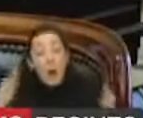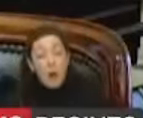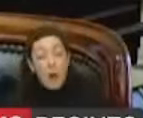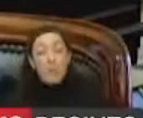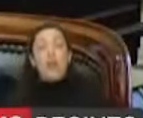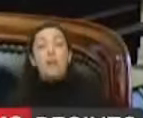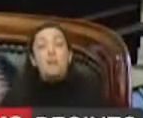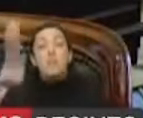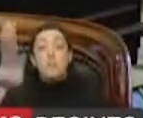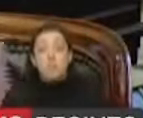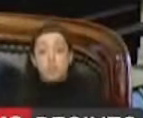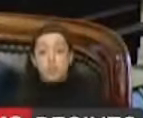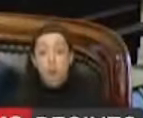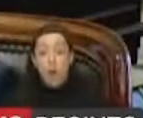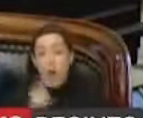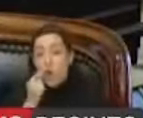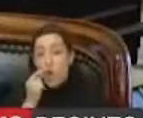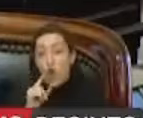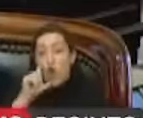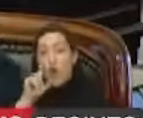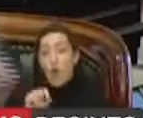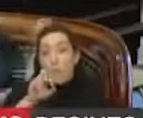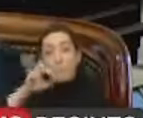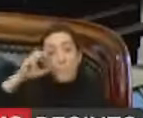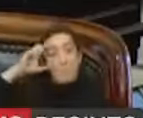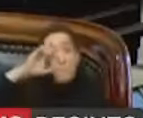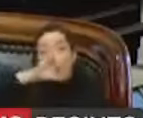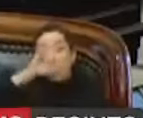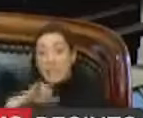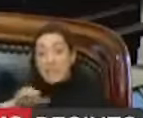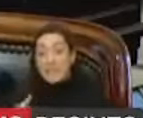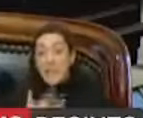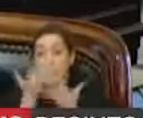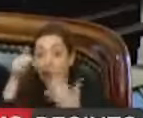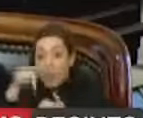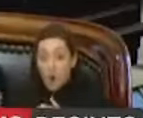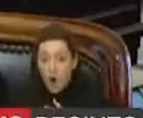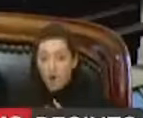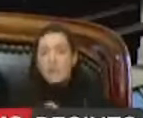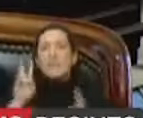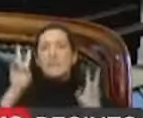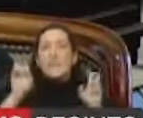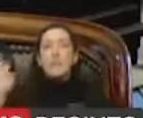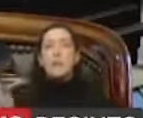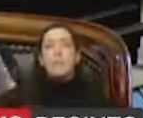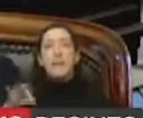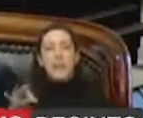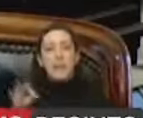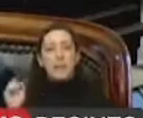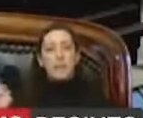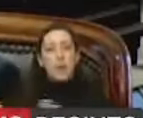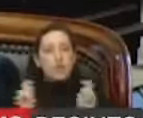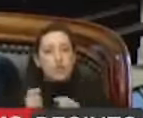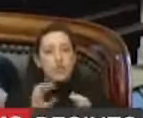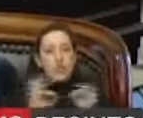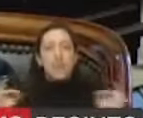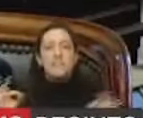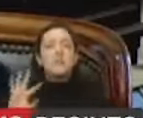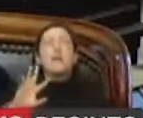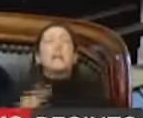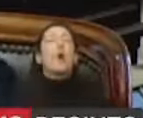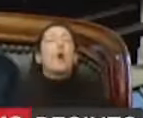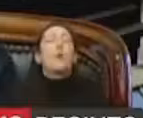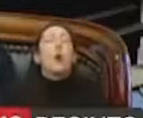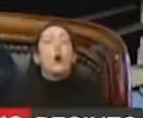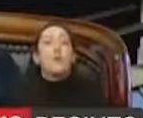tenemos para perder? Por eso estamos acá, y estamos acá junto a estudiantes, junto a trabajadores, pero